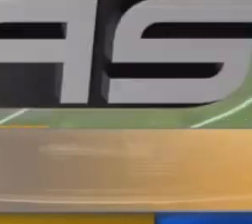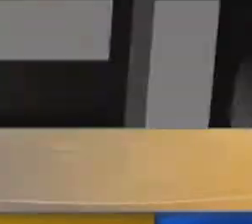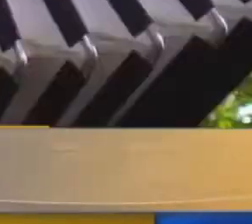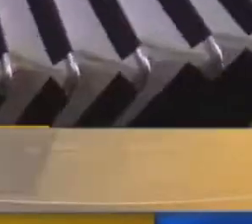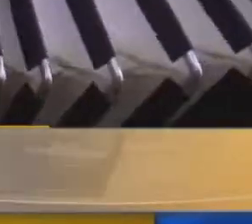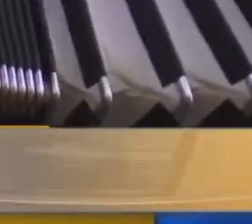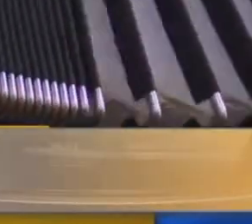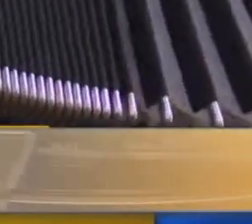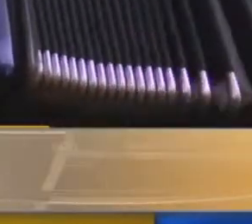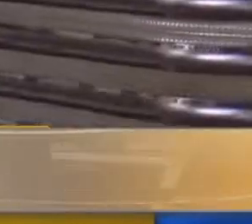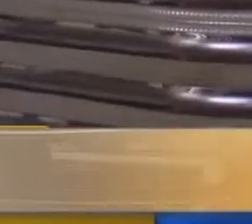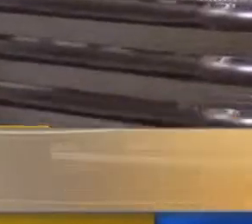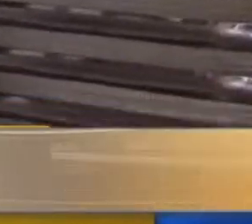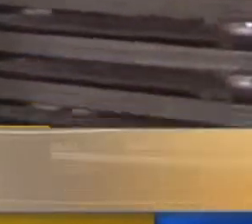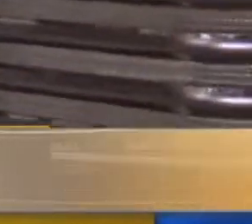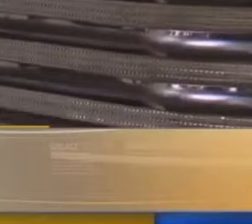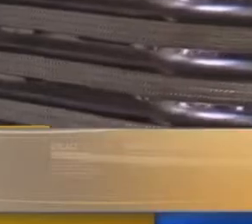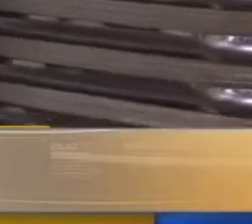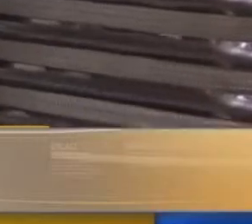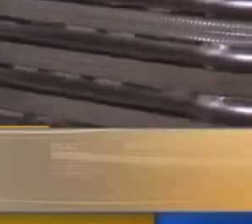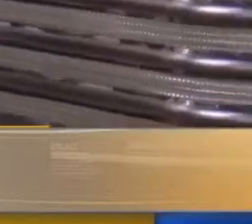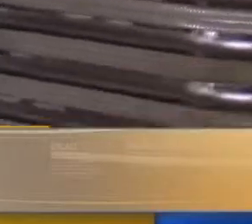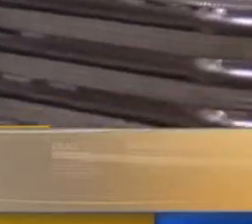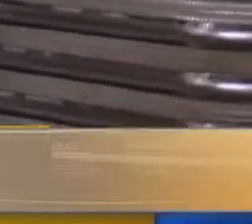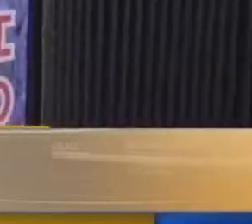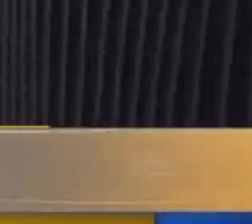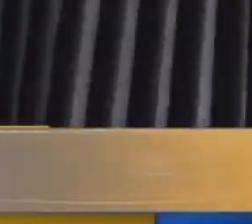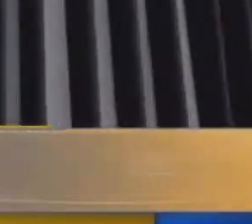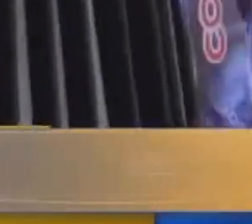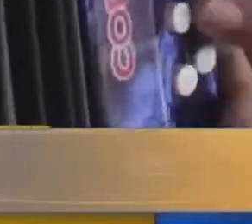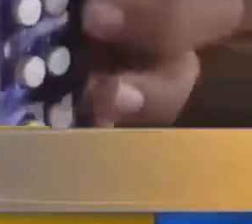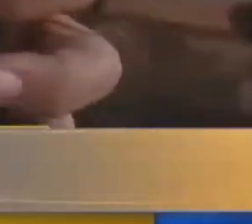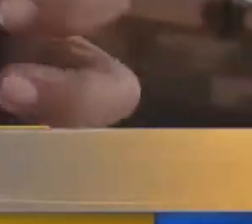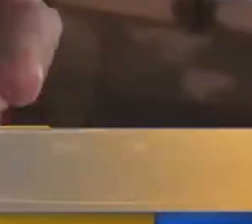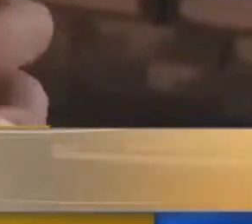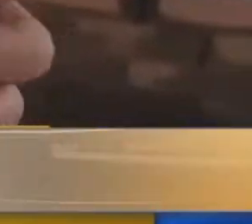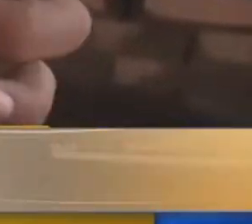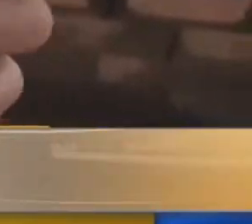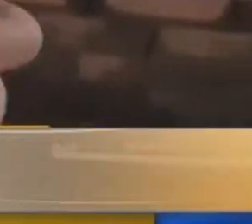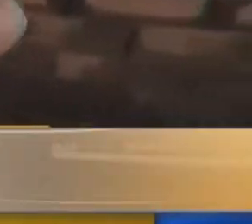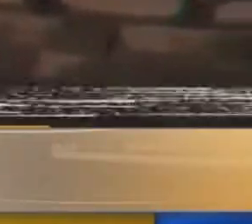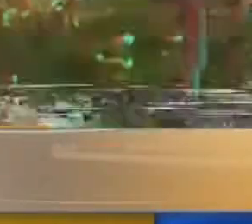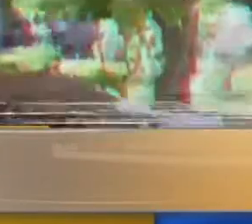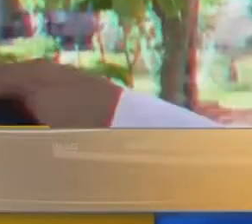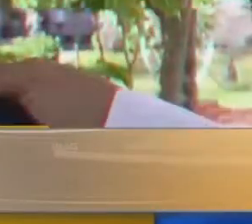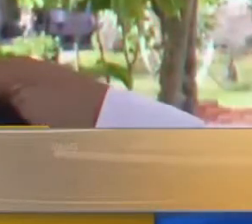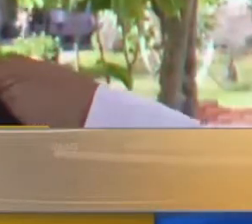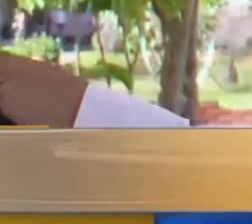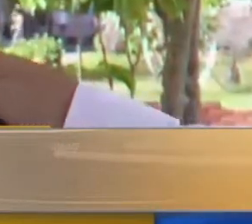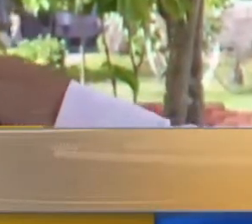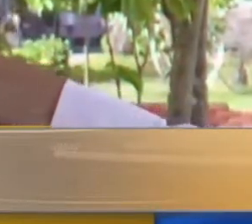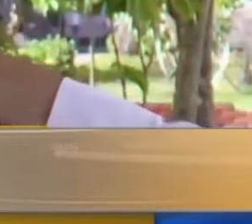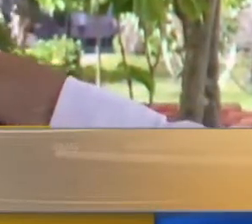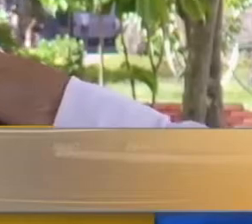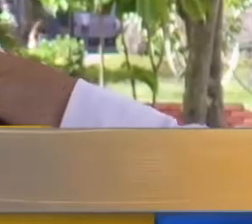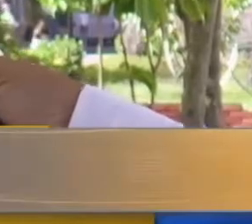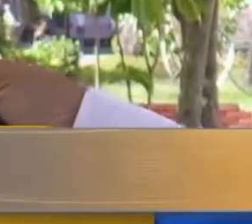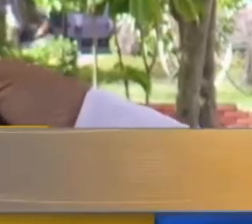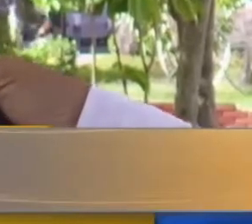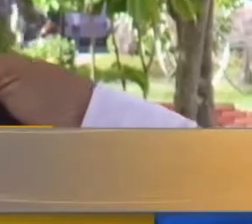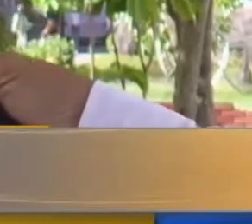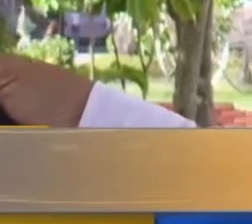colombiano. Y en la mira, Enlace Noticias resalta la labor artística del acordeonero barranqueño Alirio Rezarte, quien este año